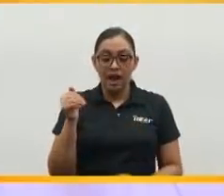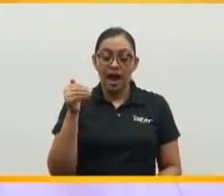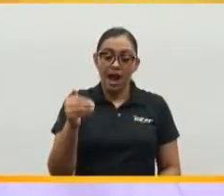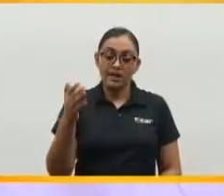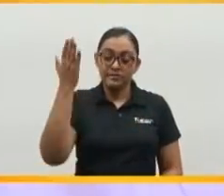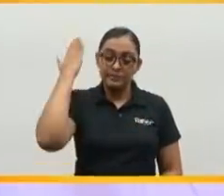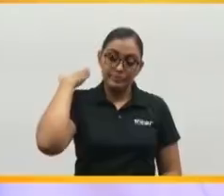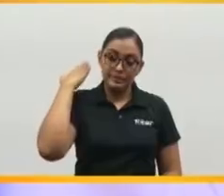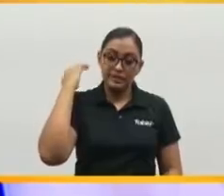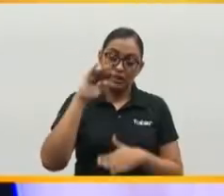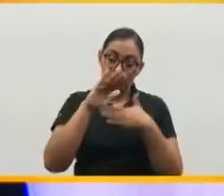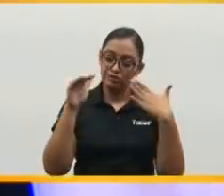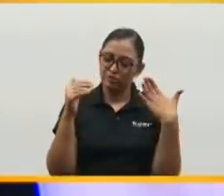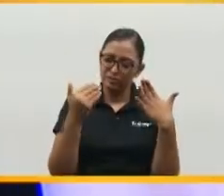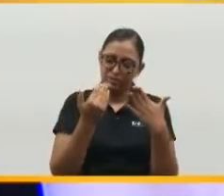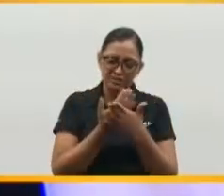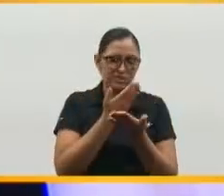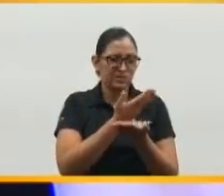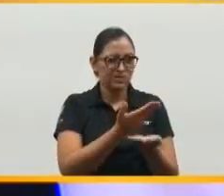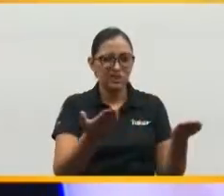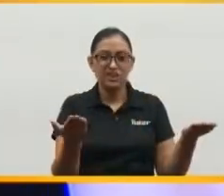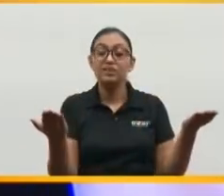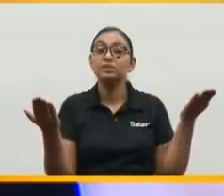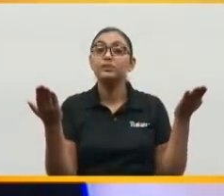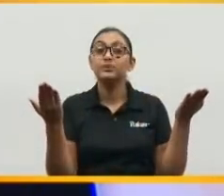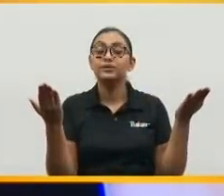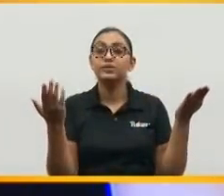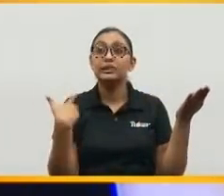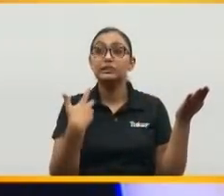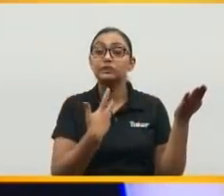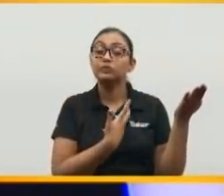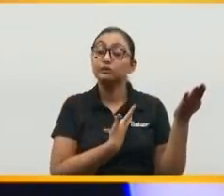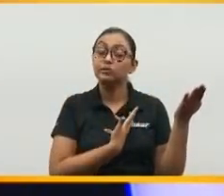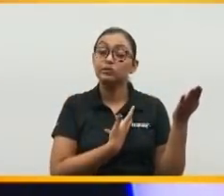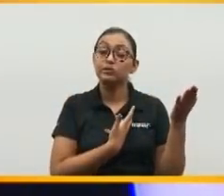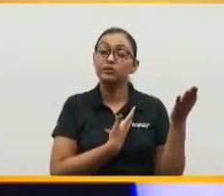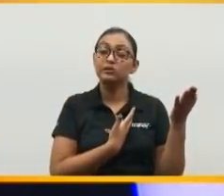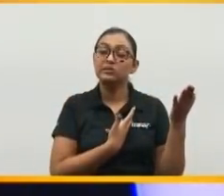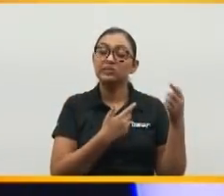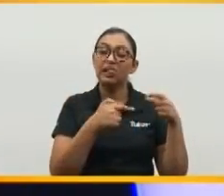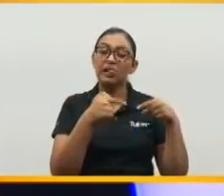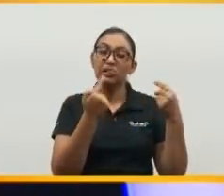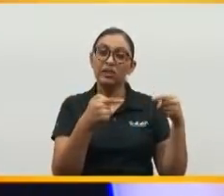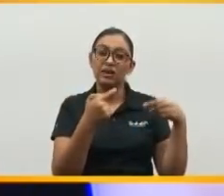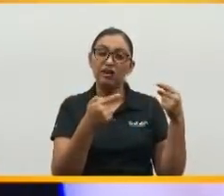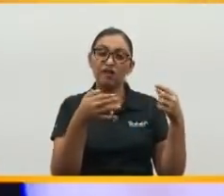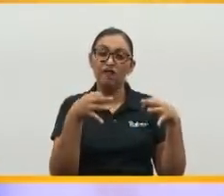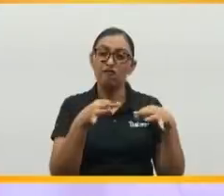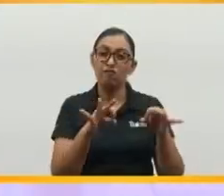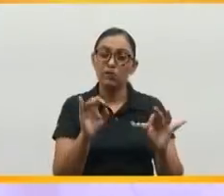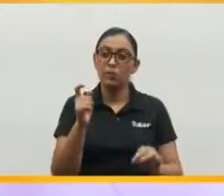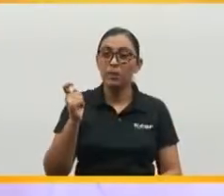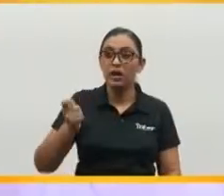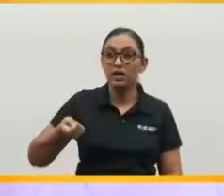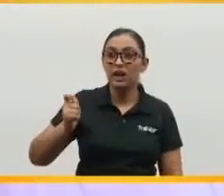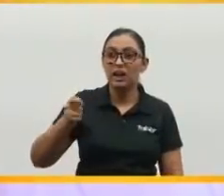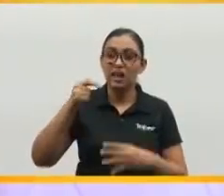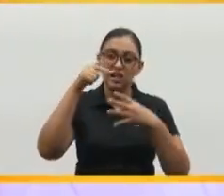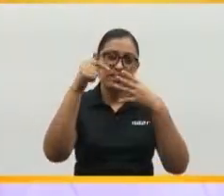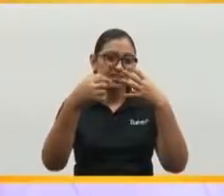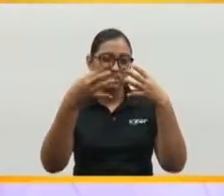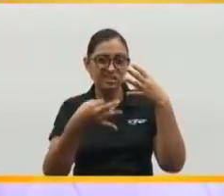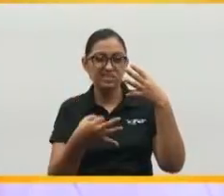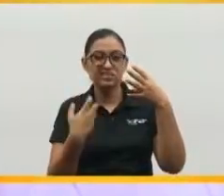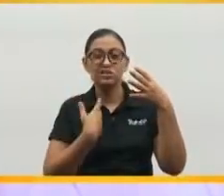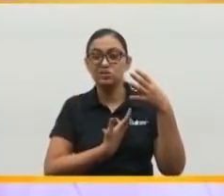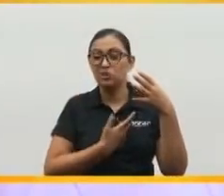las cosas que sucedieron, tuvimos que pelear buenas batallas a nivel juzgados, con abogados,